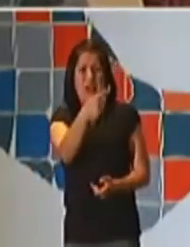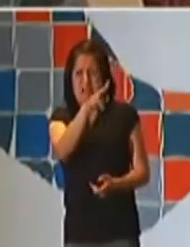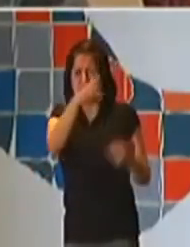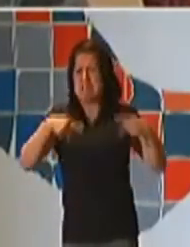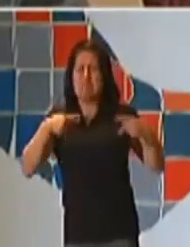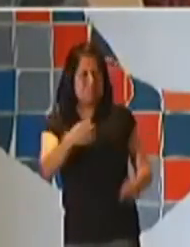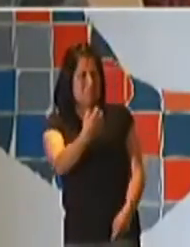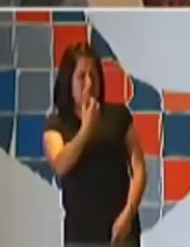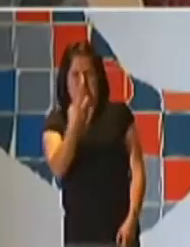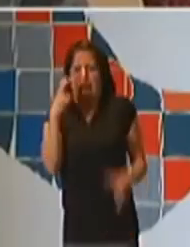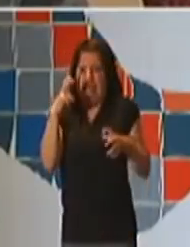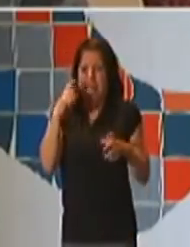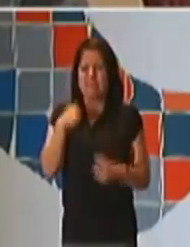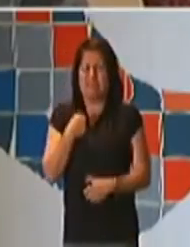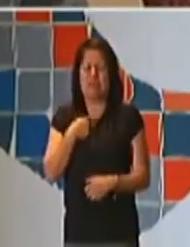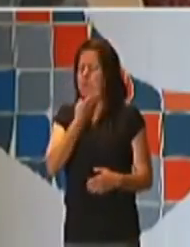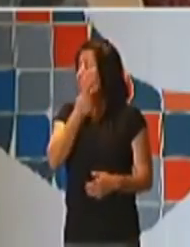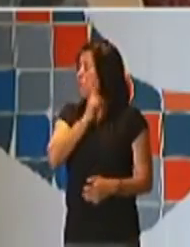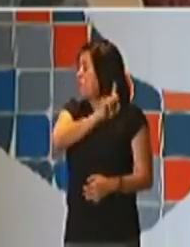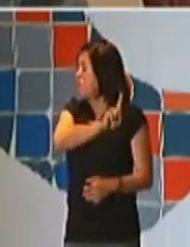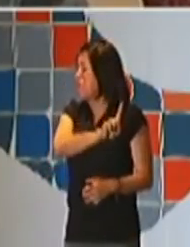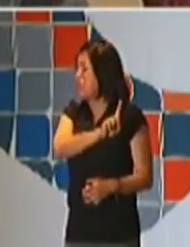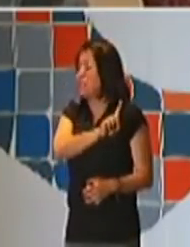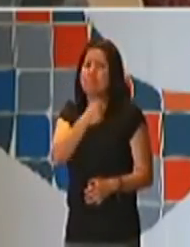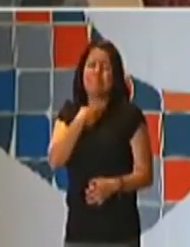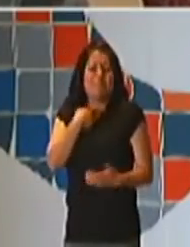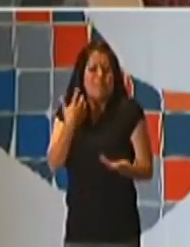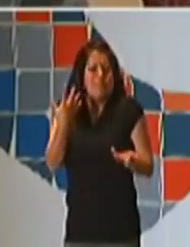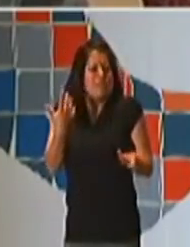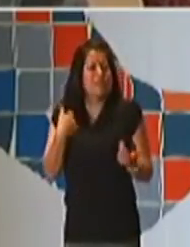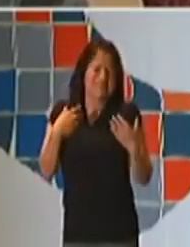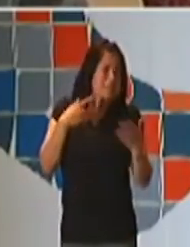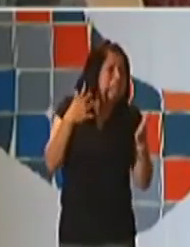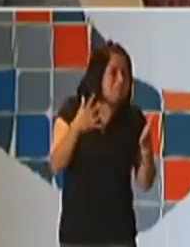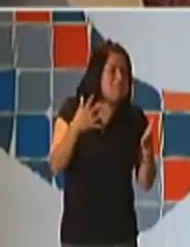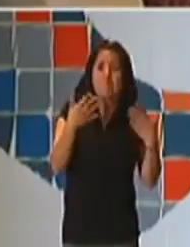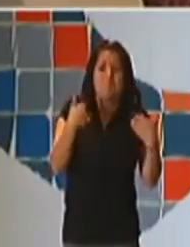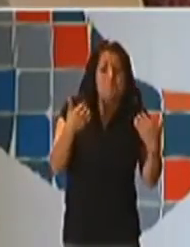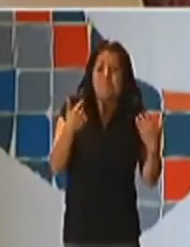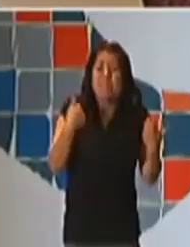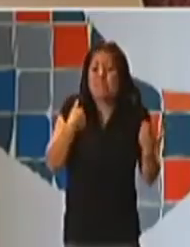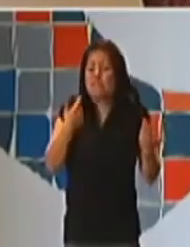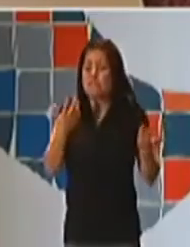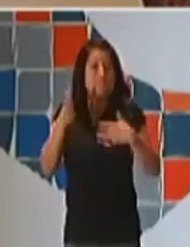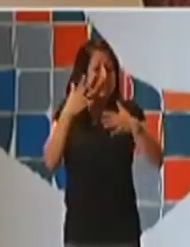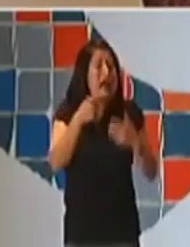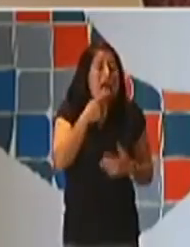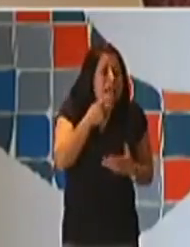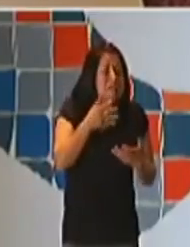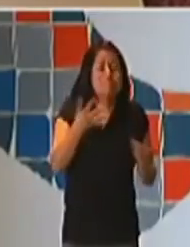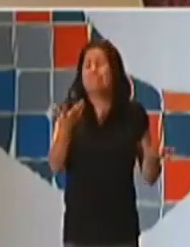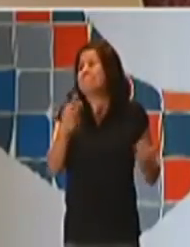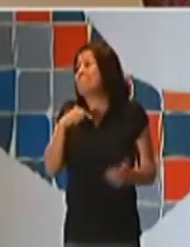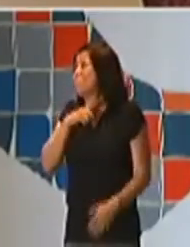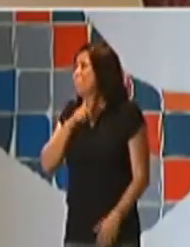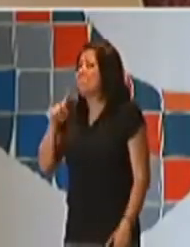hombros le daban la espalda con nadie se entendía nadie lo escuchaba el